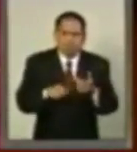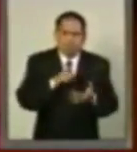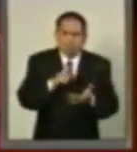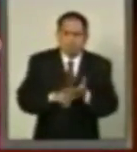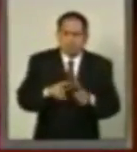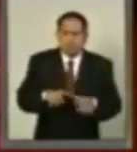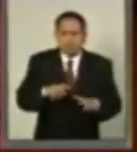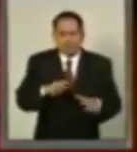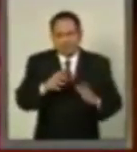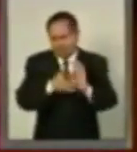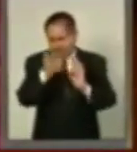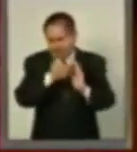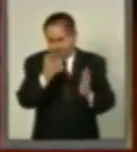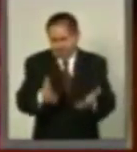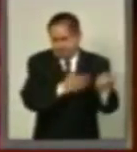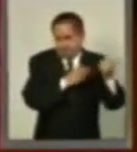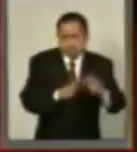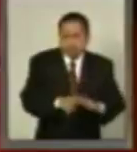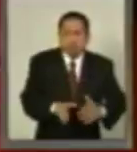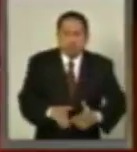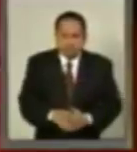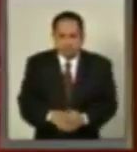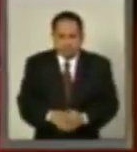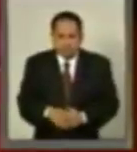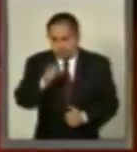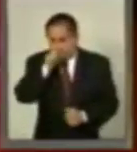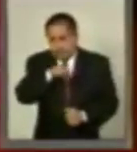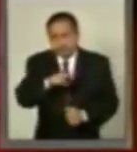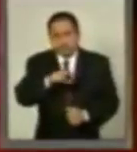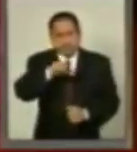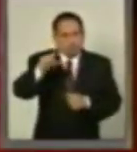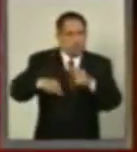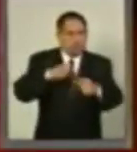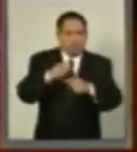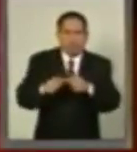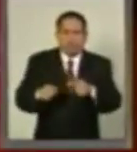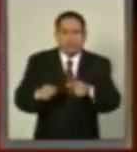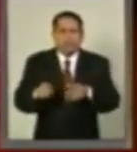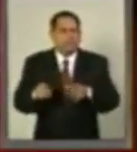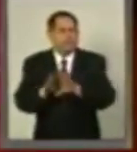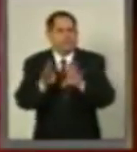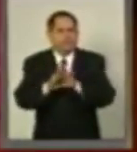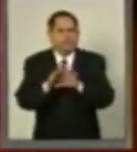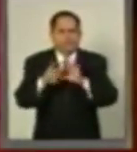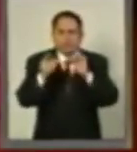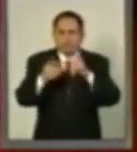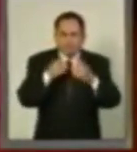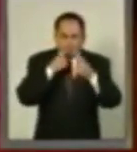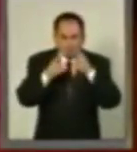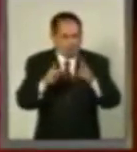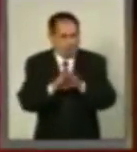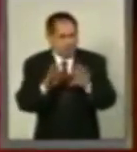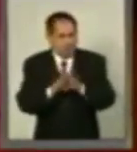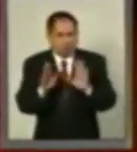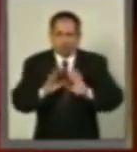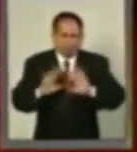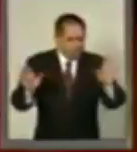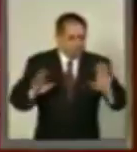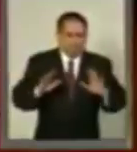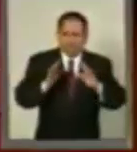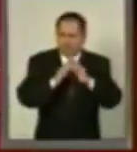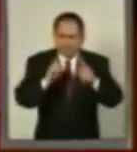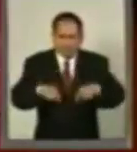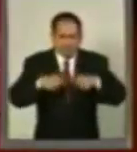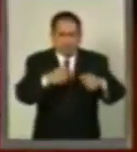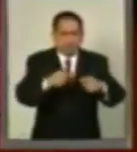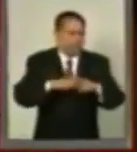se está sacando de las casas. Y después entregar las tarjetas, pero hoy puedo decirle que ya están casas entregadas, particularmente